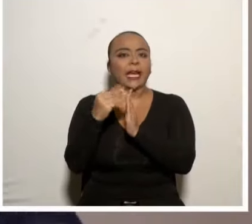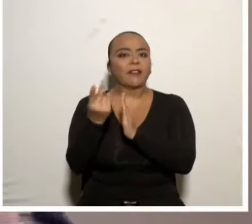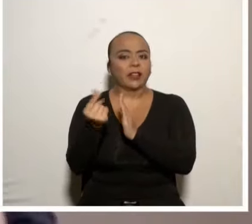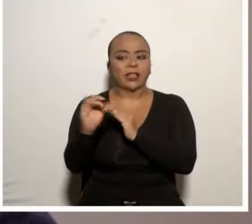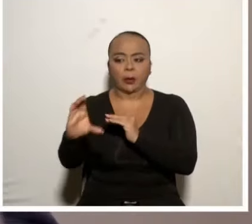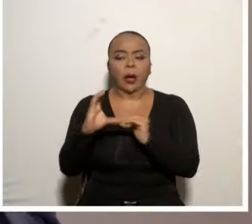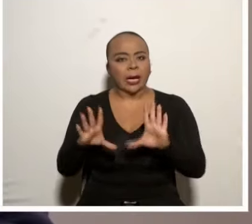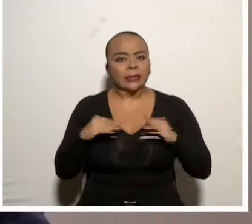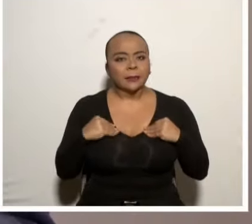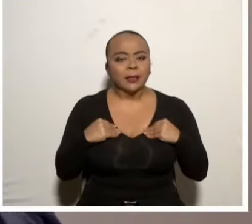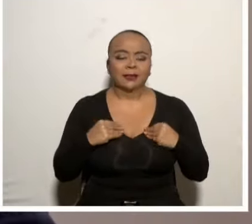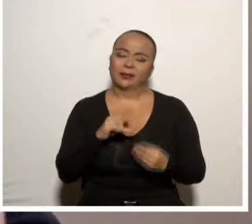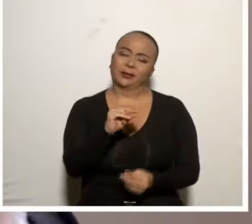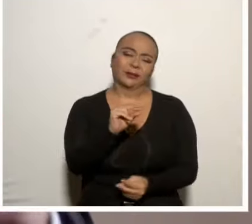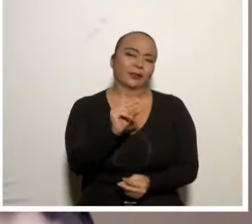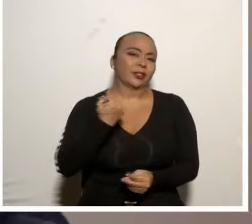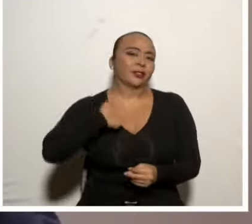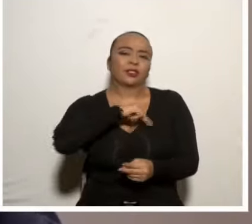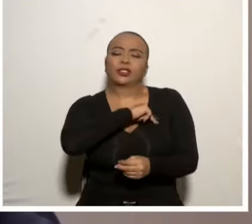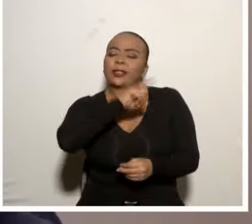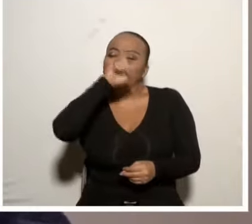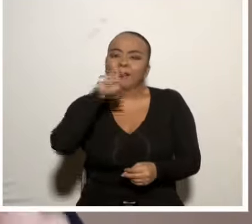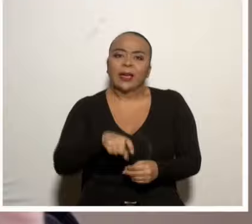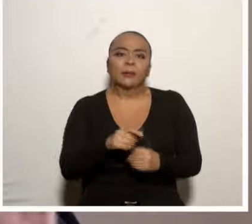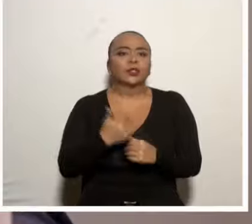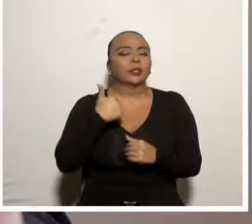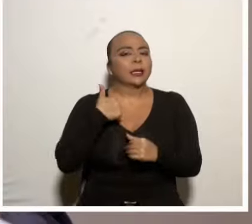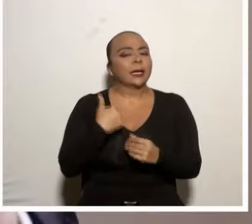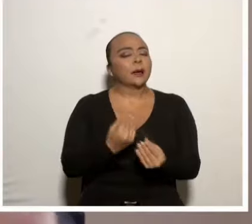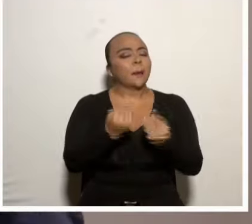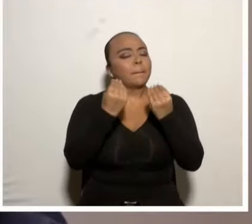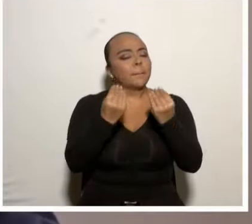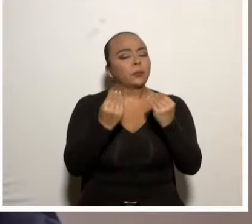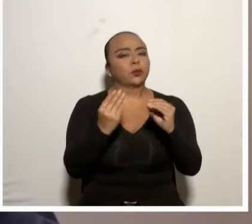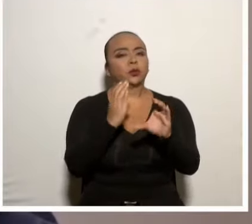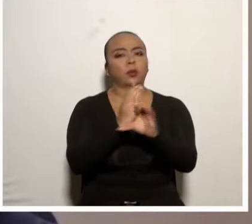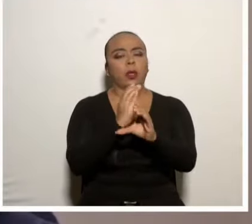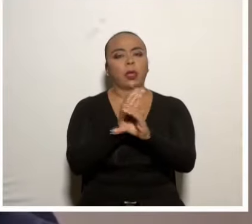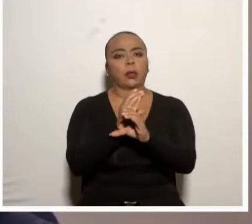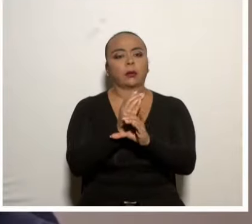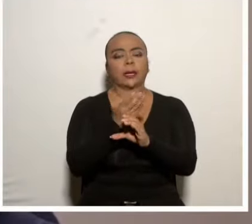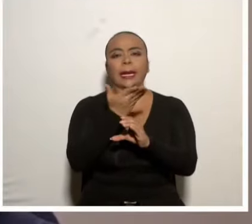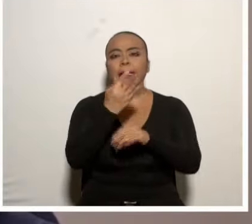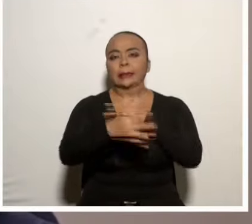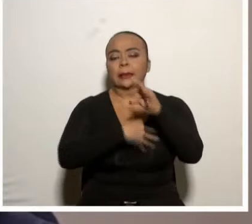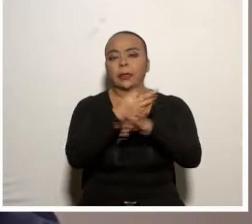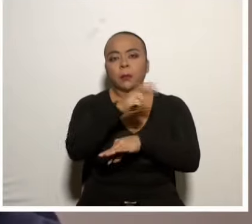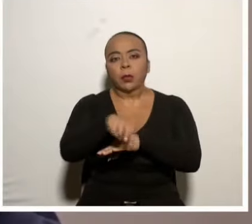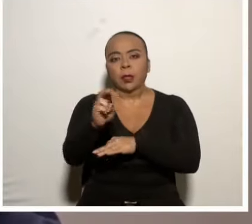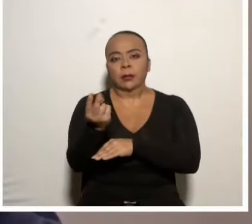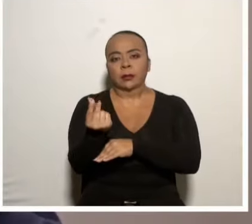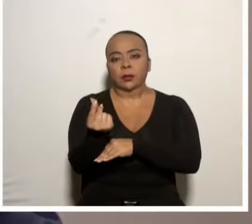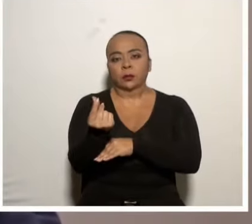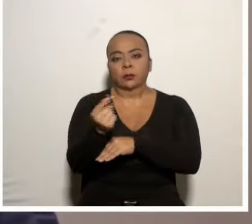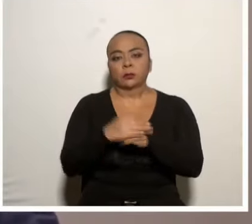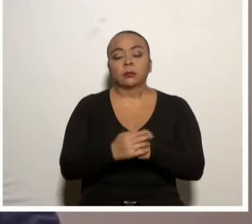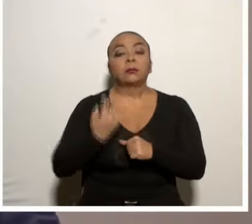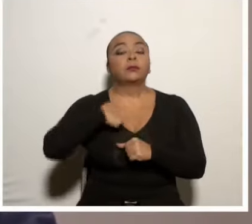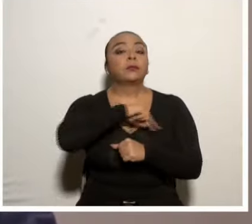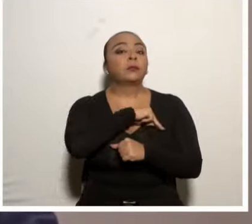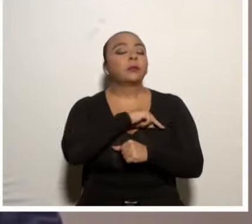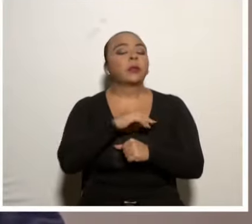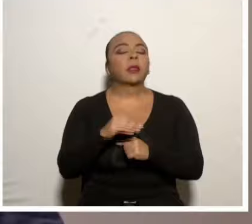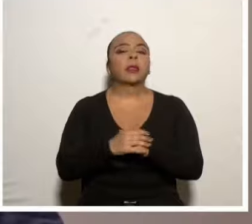vale. Tenemos nosotros que tener mucho más cuidado en ese tipo de transacciones. Tenemos